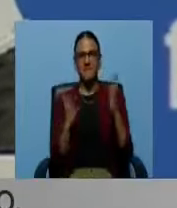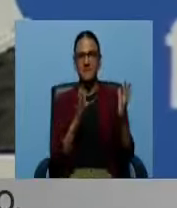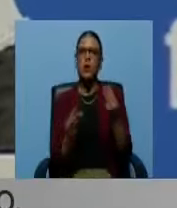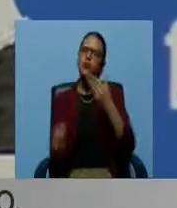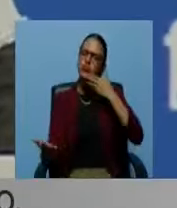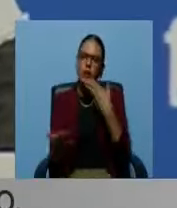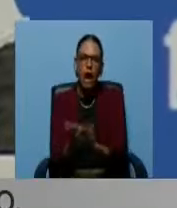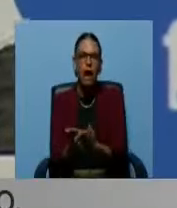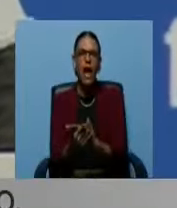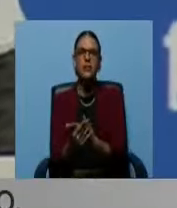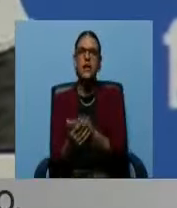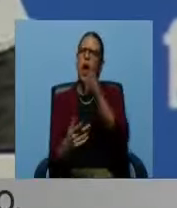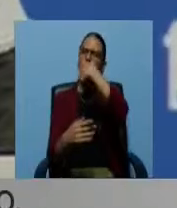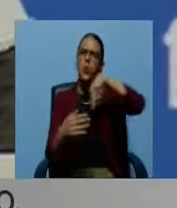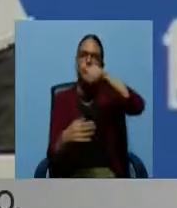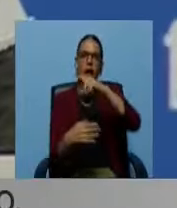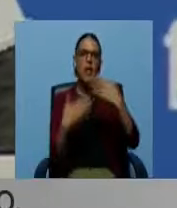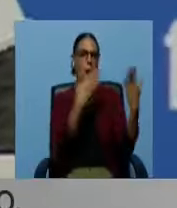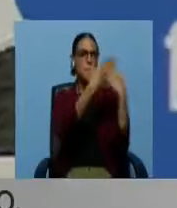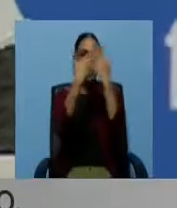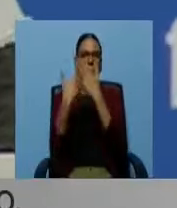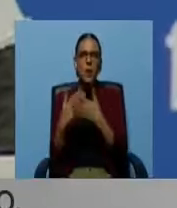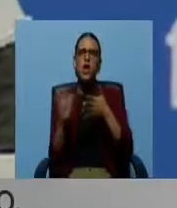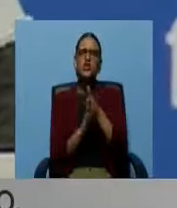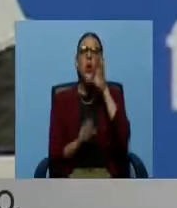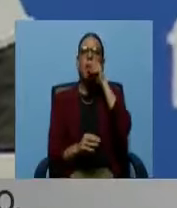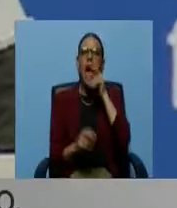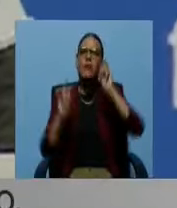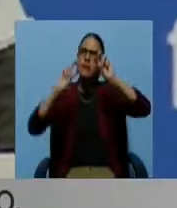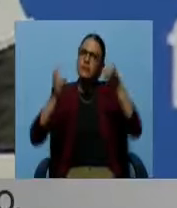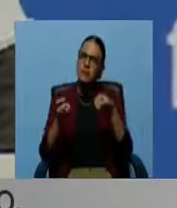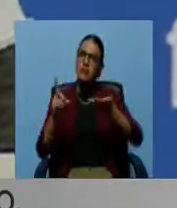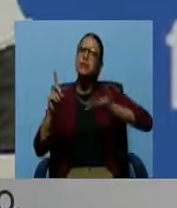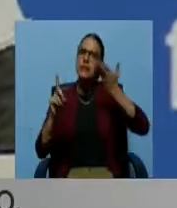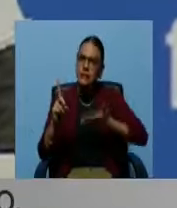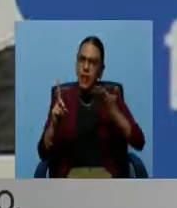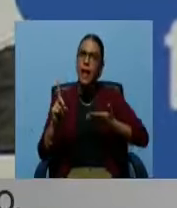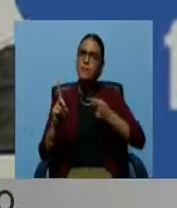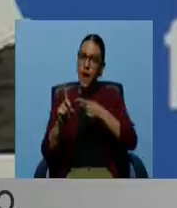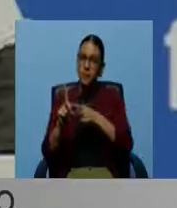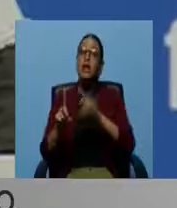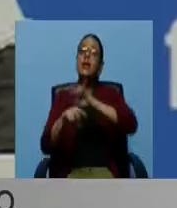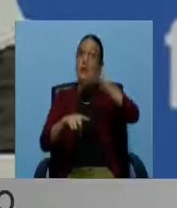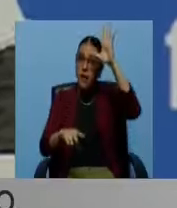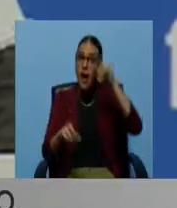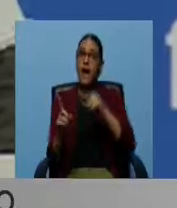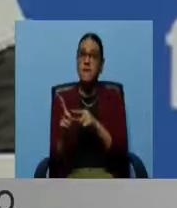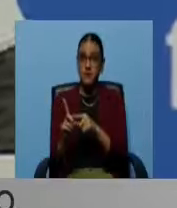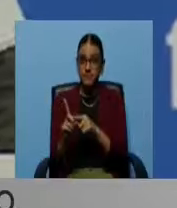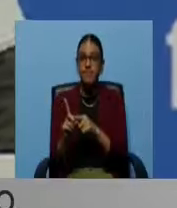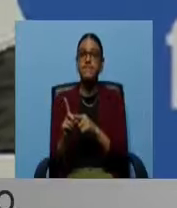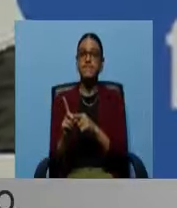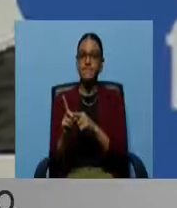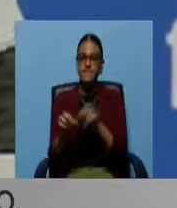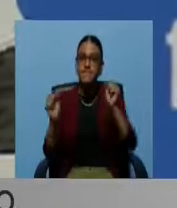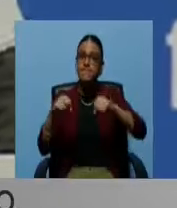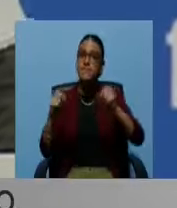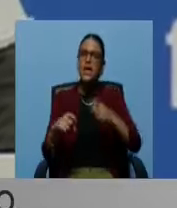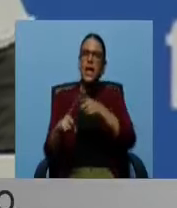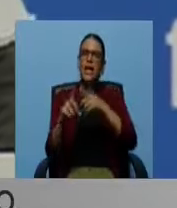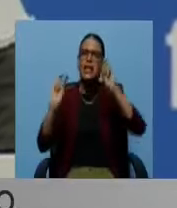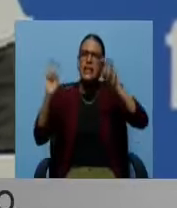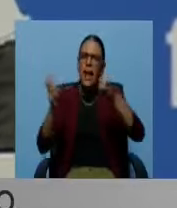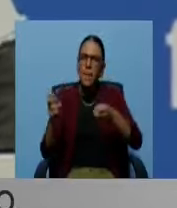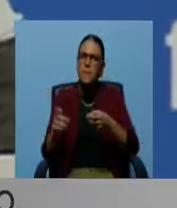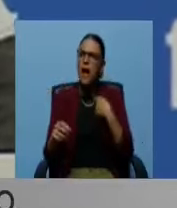Muchas gracias por convocarnos a hablar de un tema de tremenda gravedad. Un tema, decía